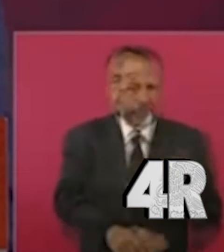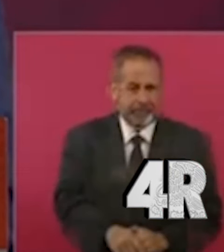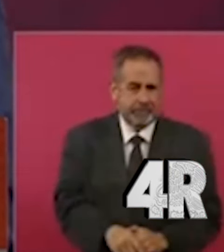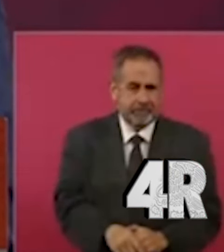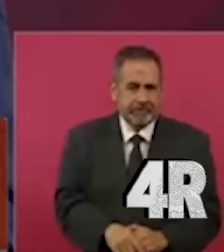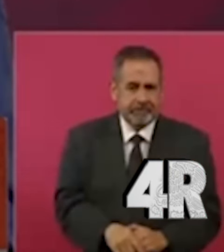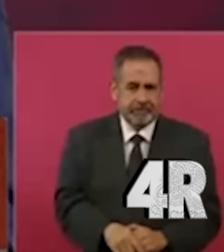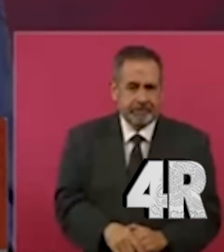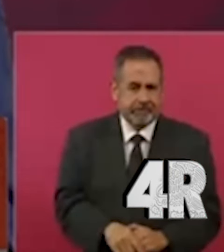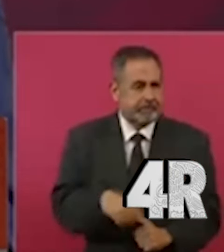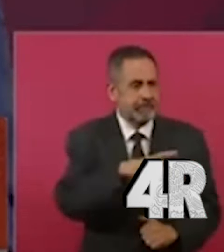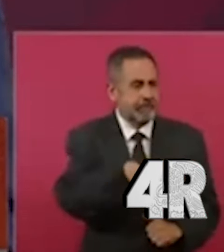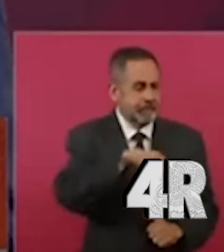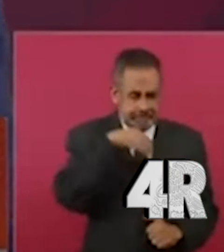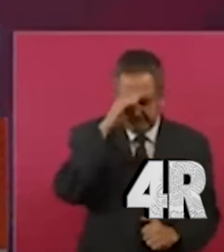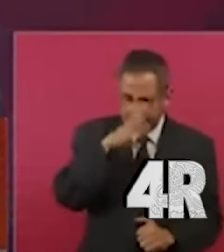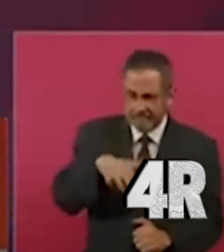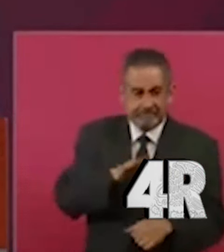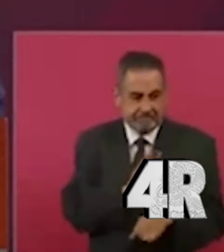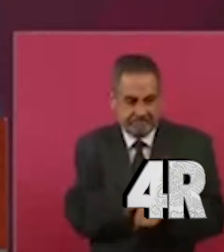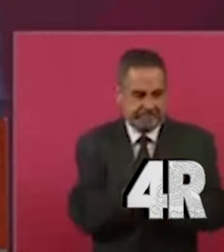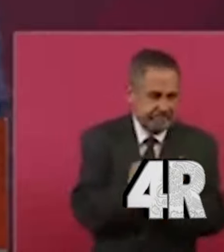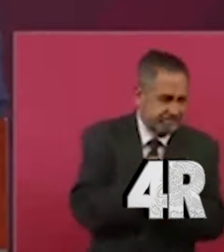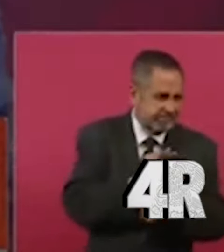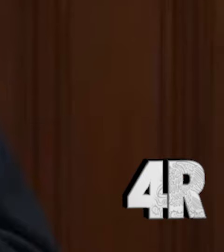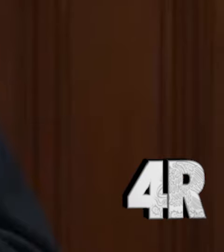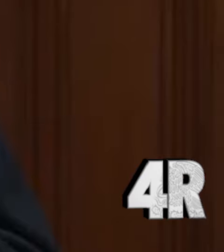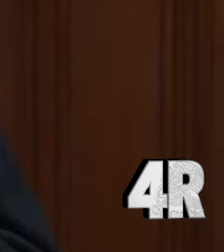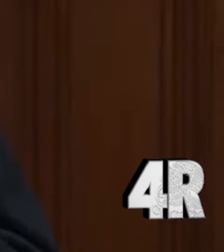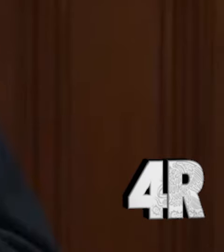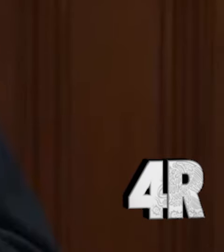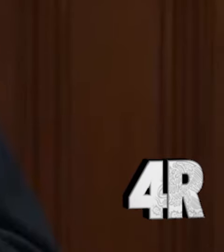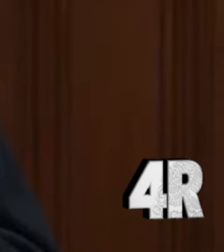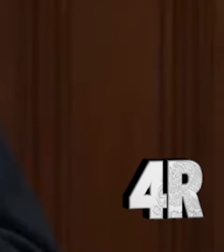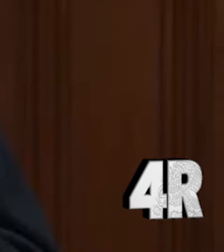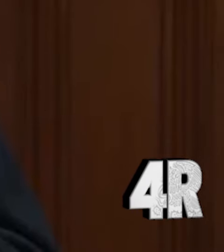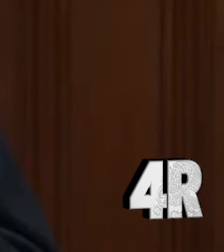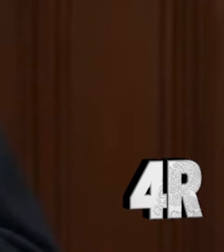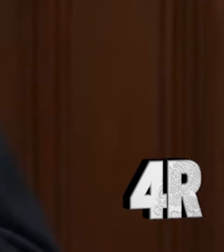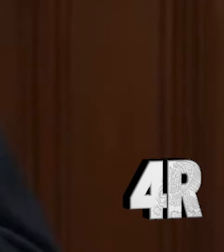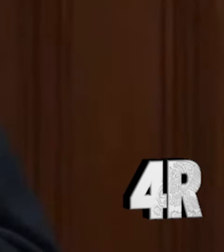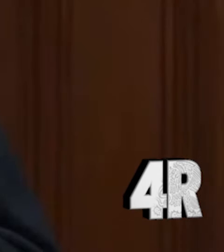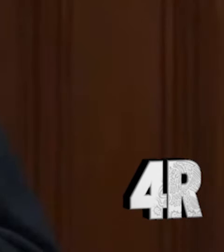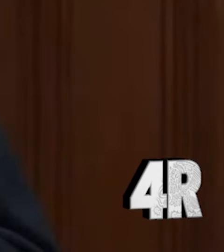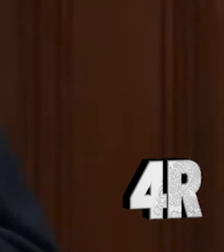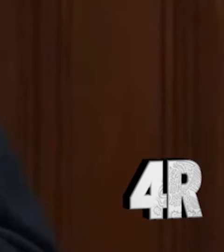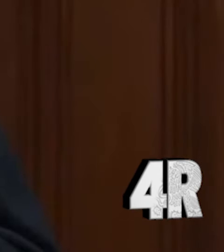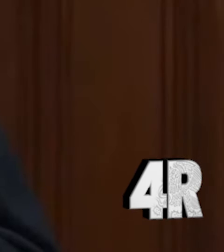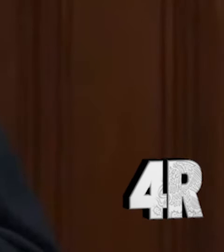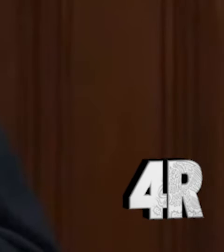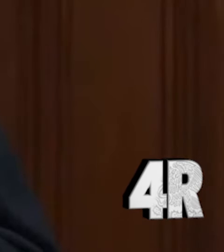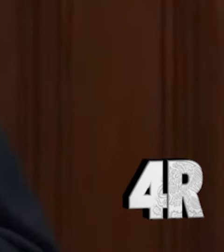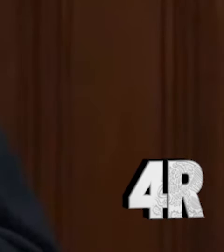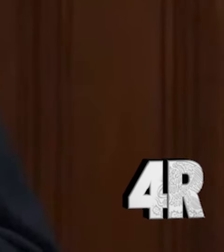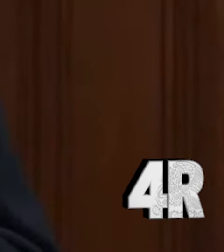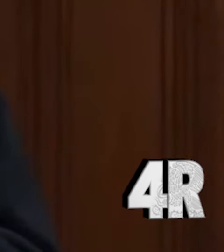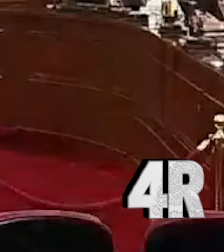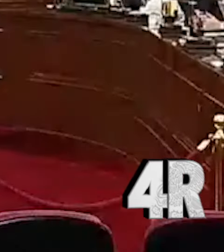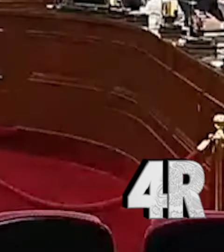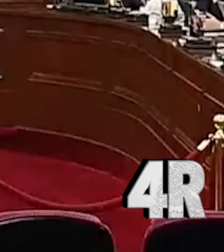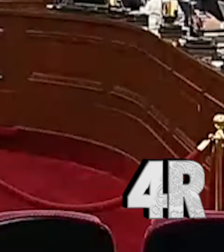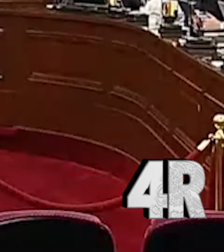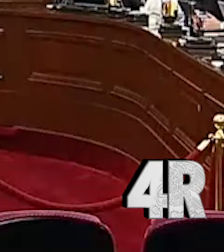jueces del poder judicial siguen interponiendo amparos en contra de la Reforma a pesar de que ya está aprobada como reforma